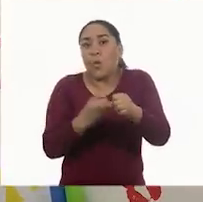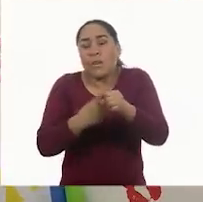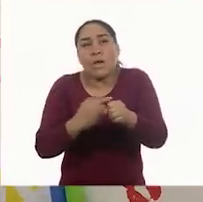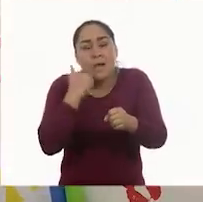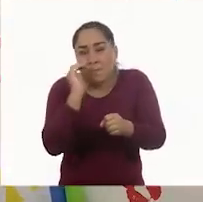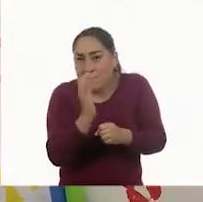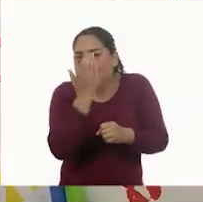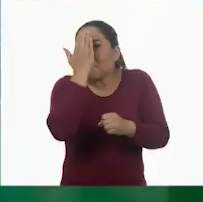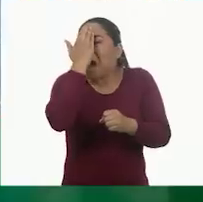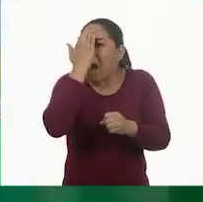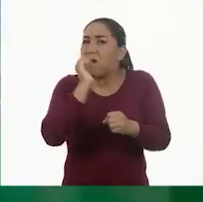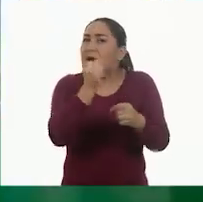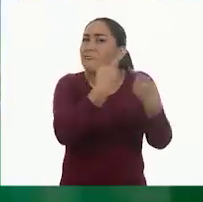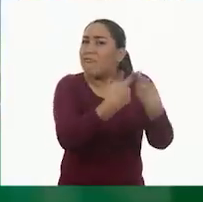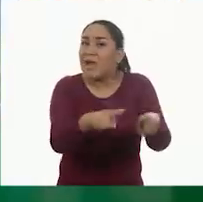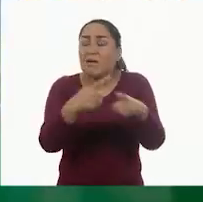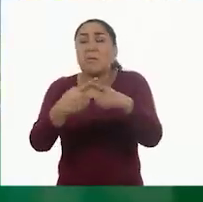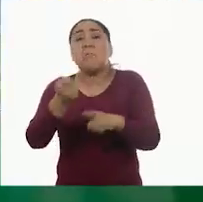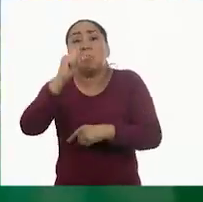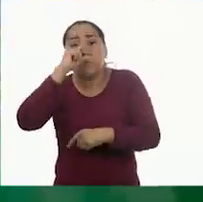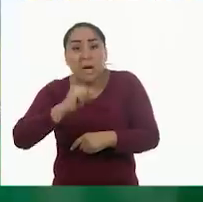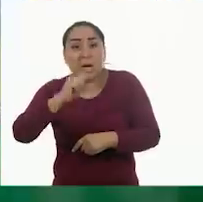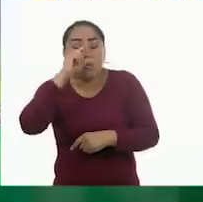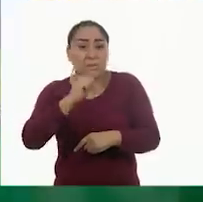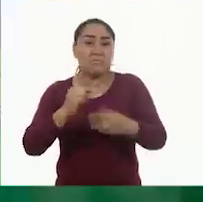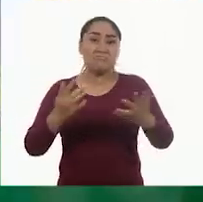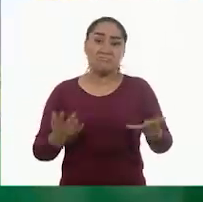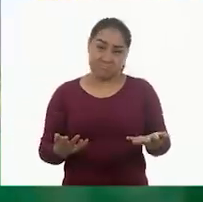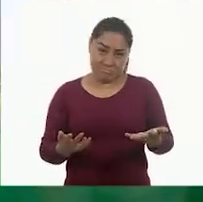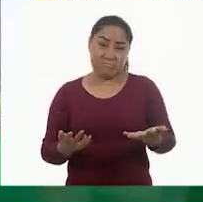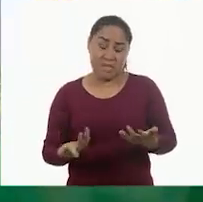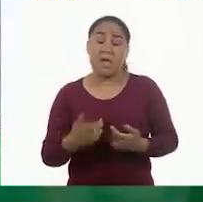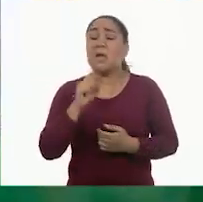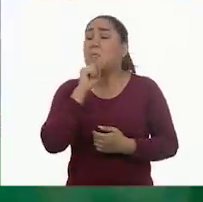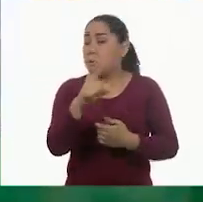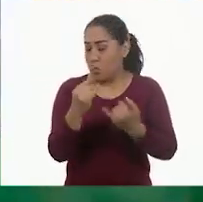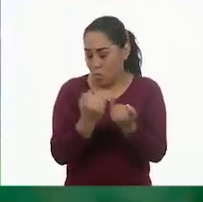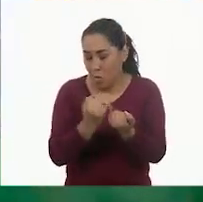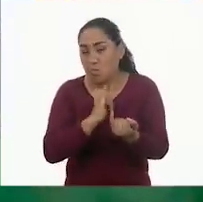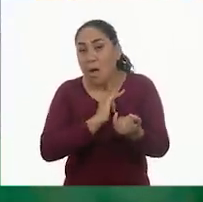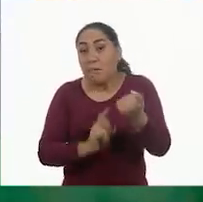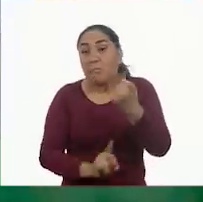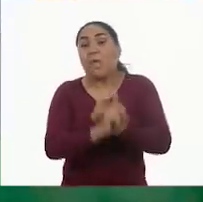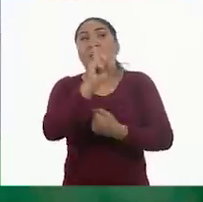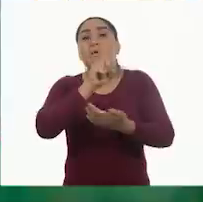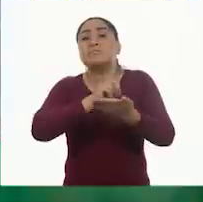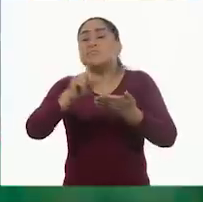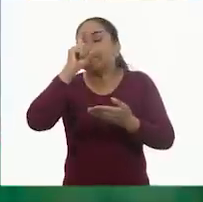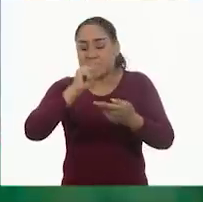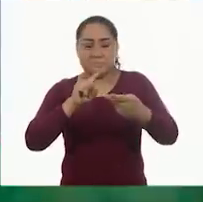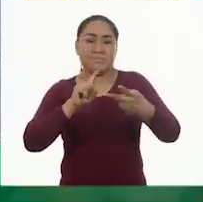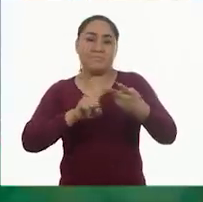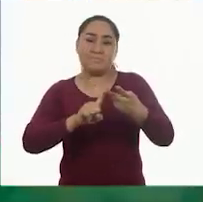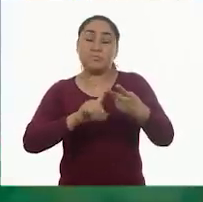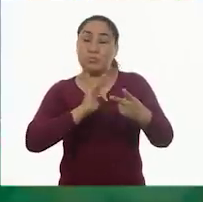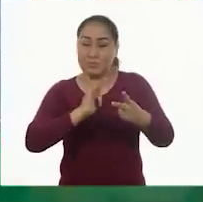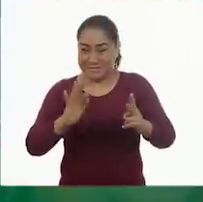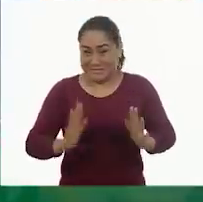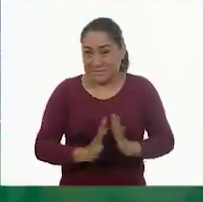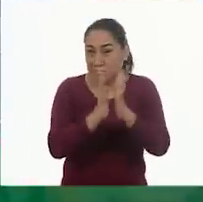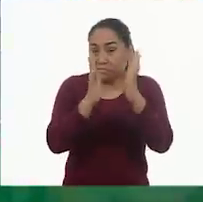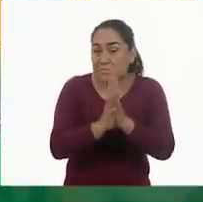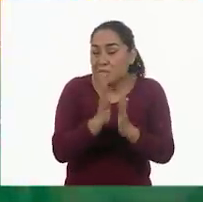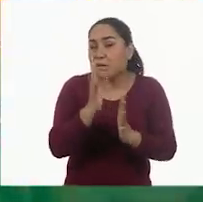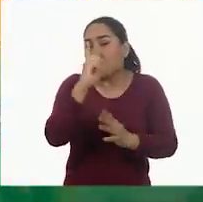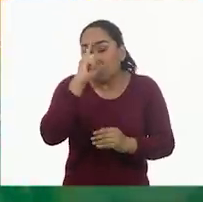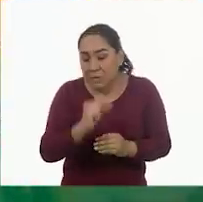conocer otras cosas. Y no solo eso, también pueden afectarse otros derechos, como por ejemplo a participar en una obra de teatro,